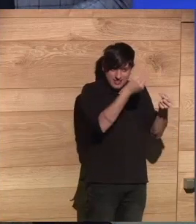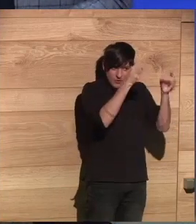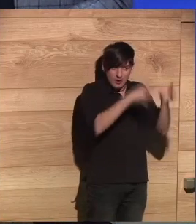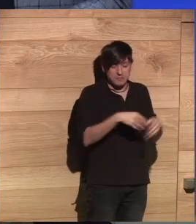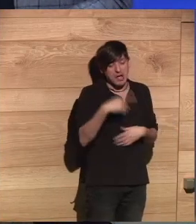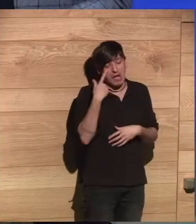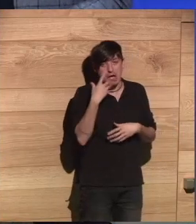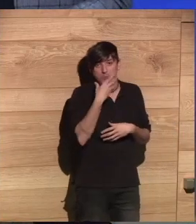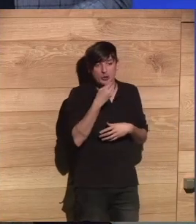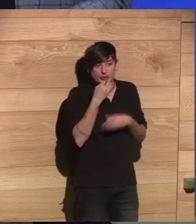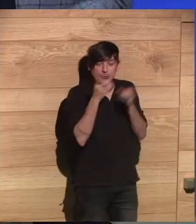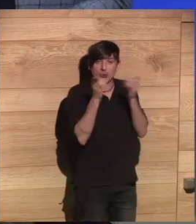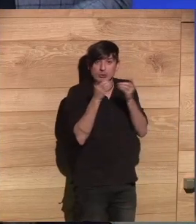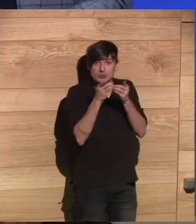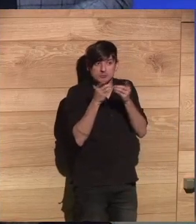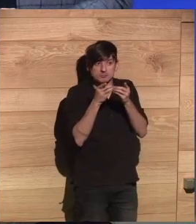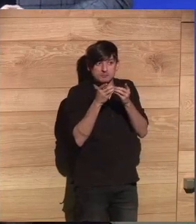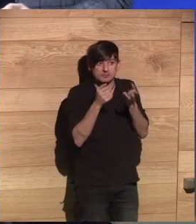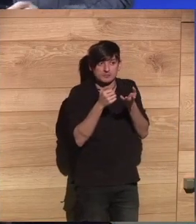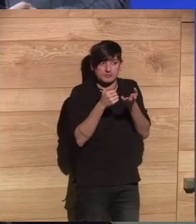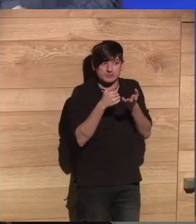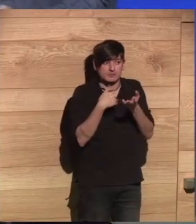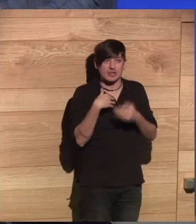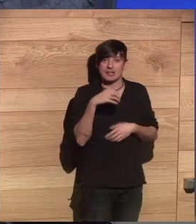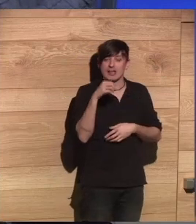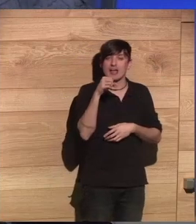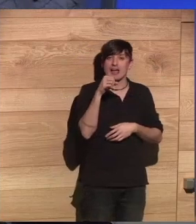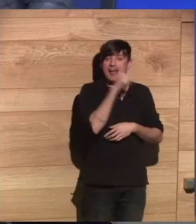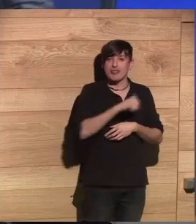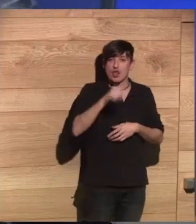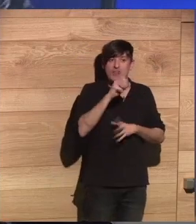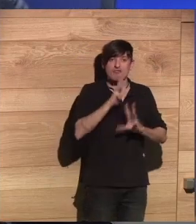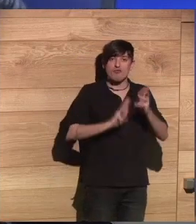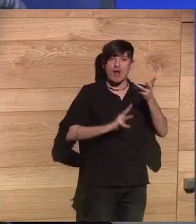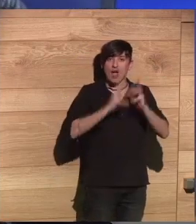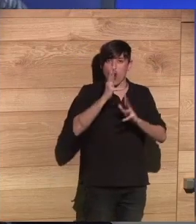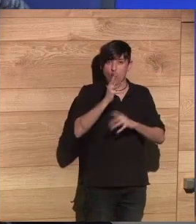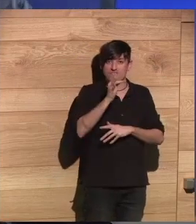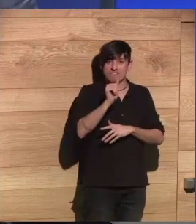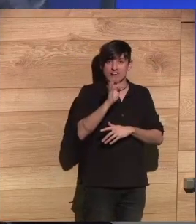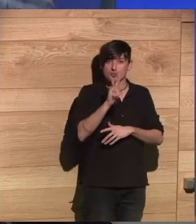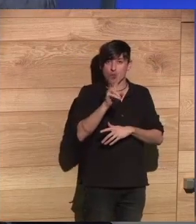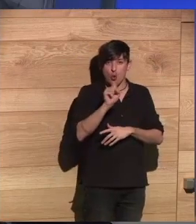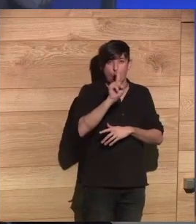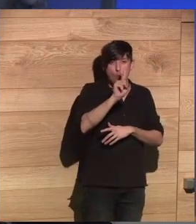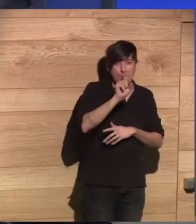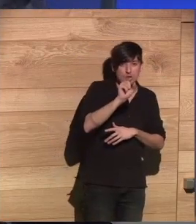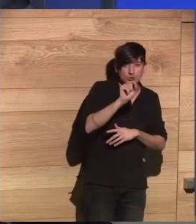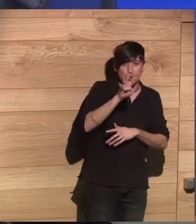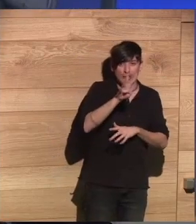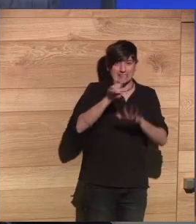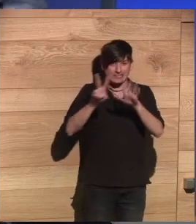tarde mucho. Venimos teniendo. Tengo la canción del fuego fatuo. Para usted, perfecta. 1 minuto 47 nos dura a Marina y a